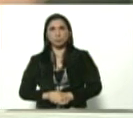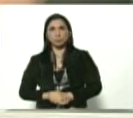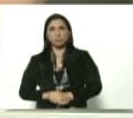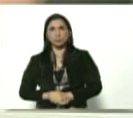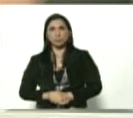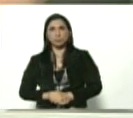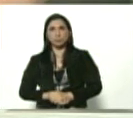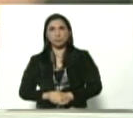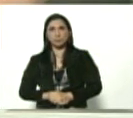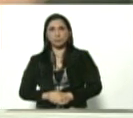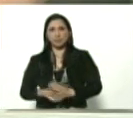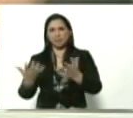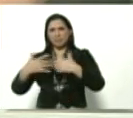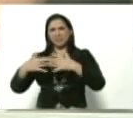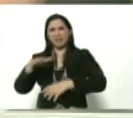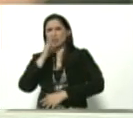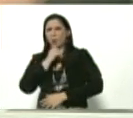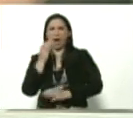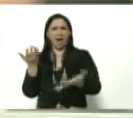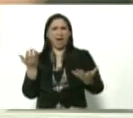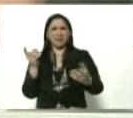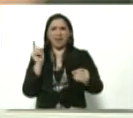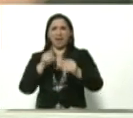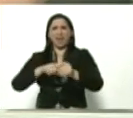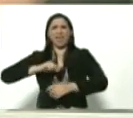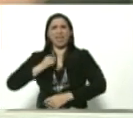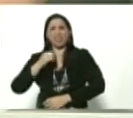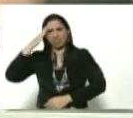No son empresarios nada, son agentes de la DEA,